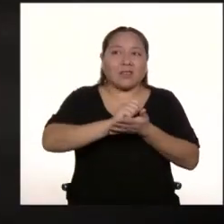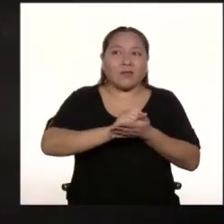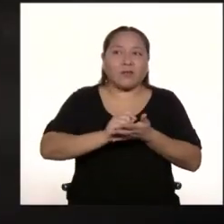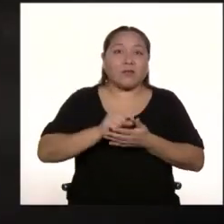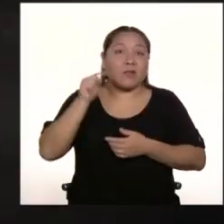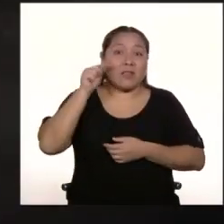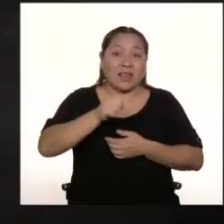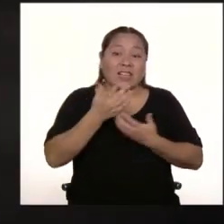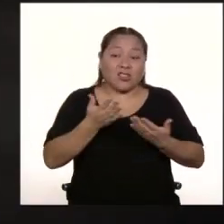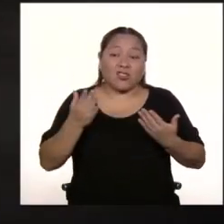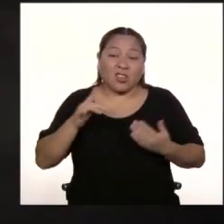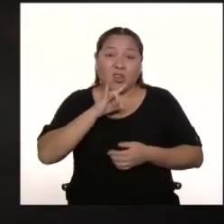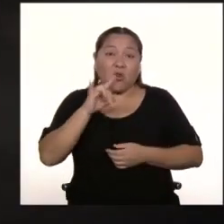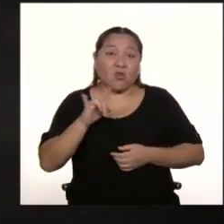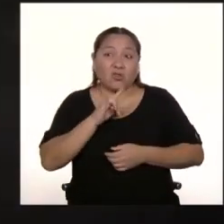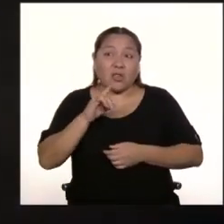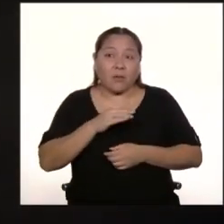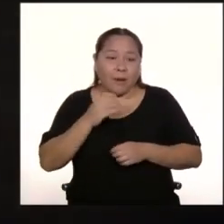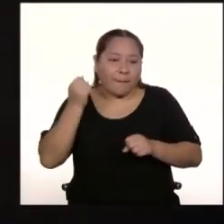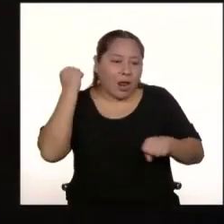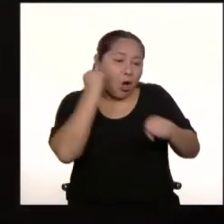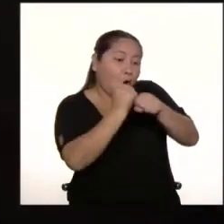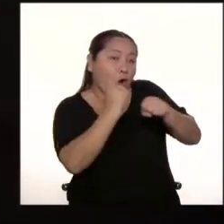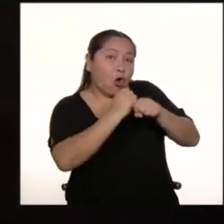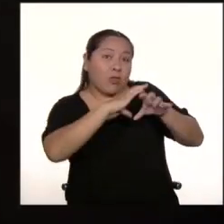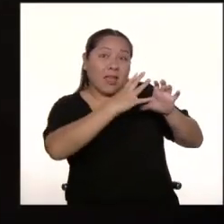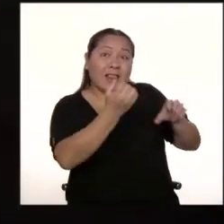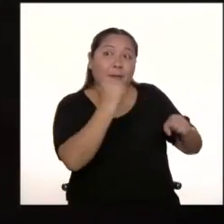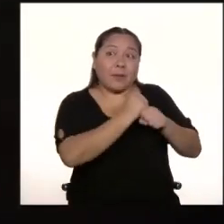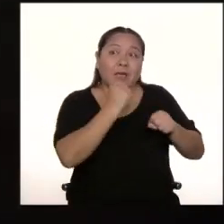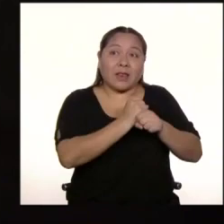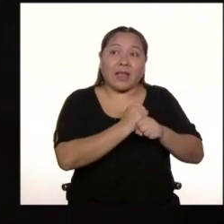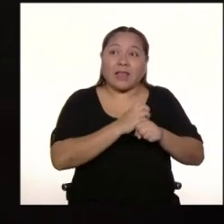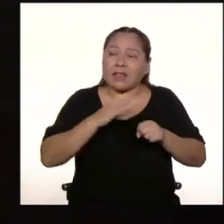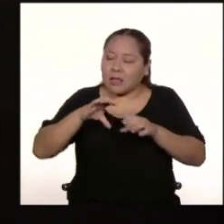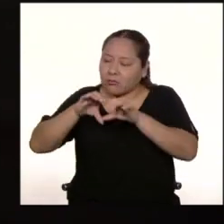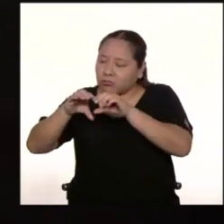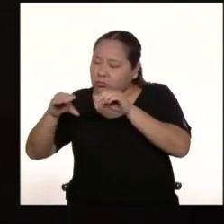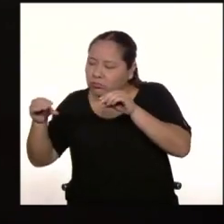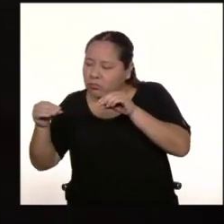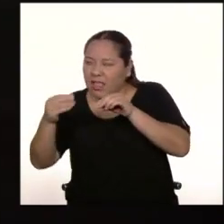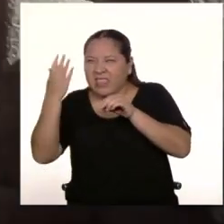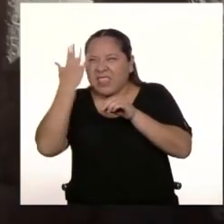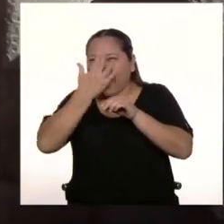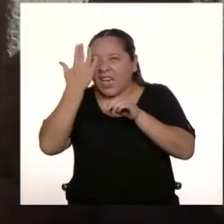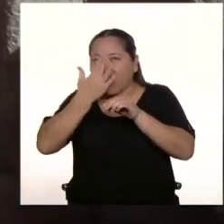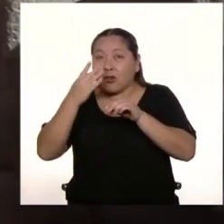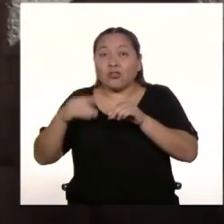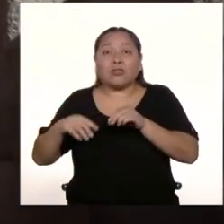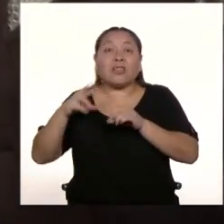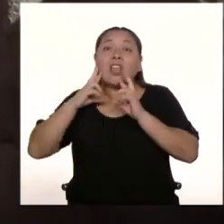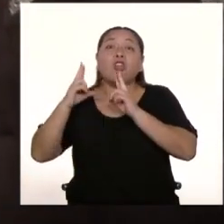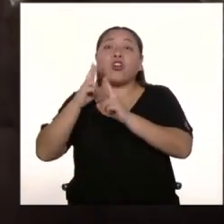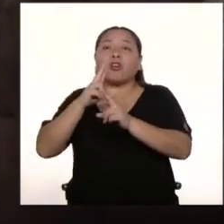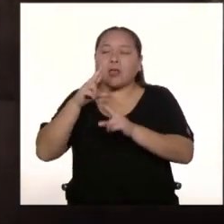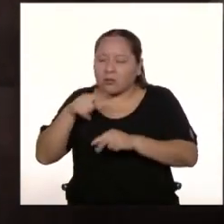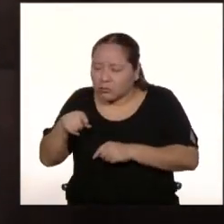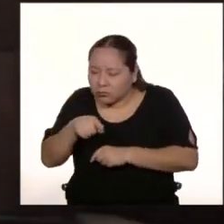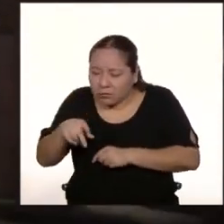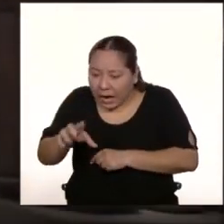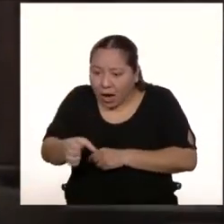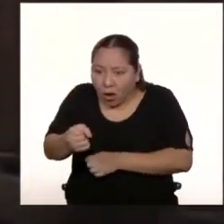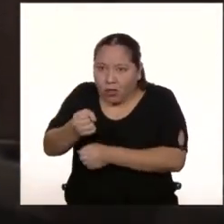los instrumentos que tenían para cortar la piedra eran guijarros negros y duros de los ríos, con que